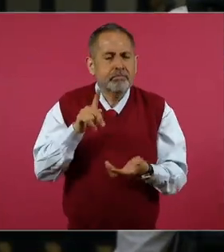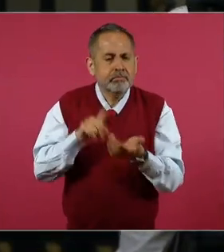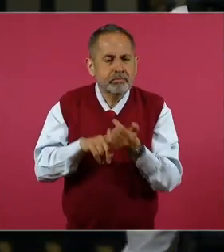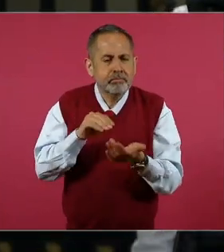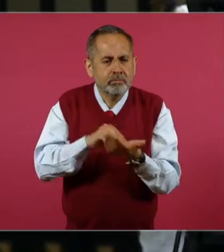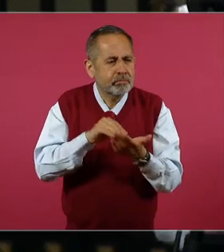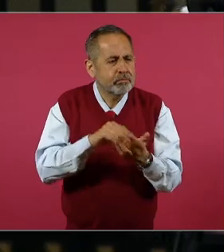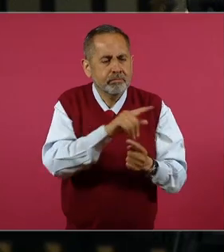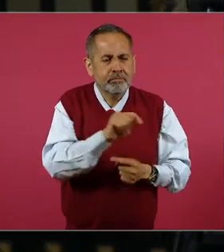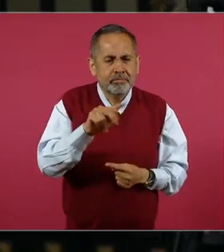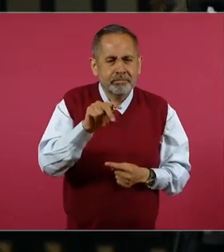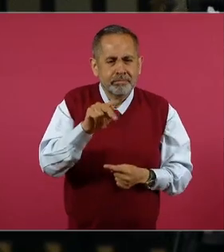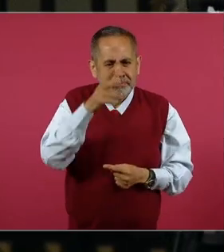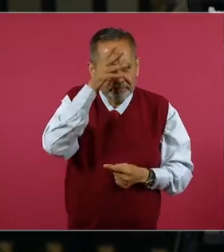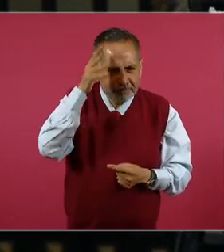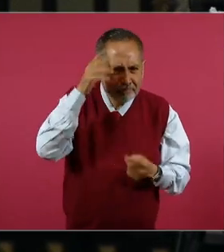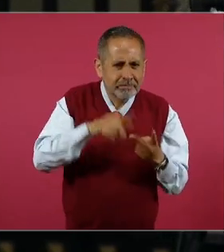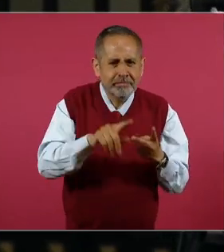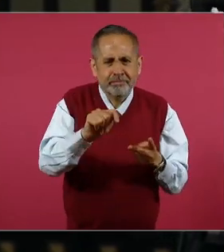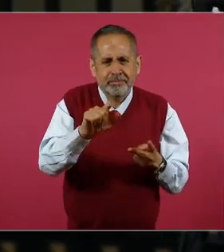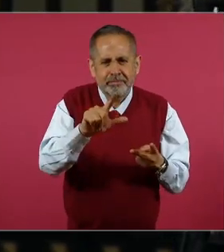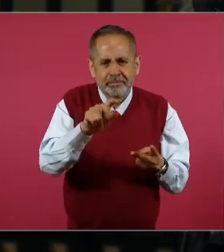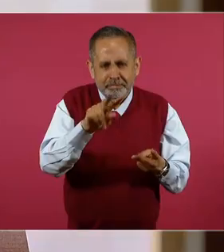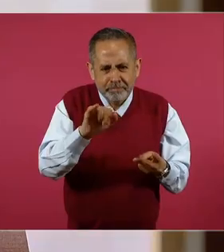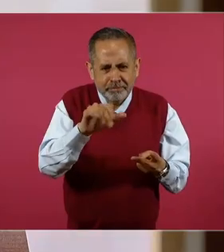TV Azteca, Televisa,